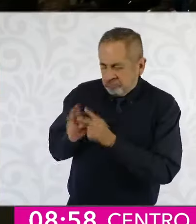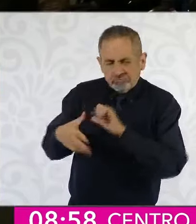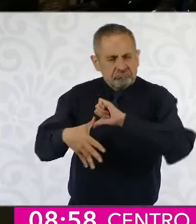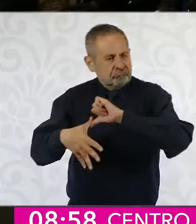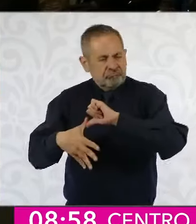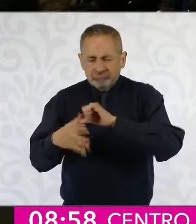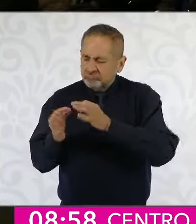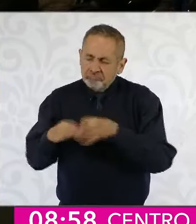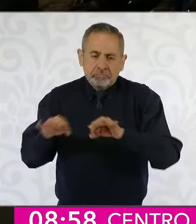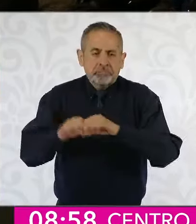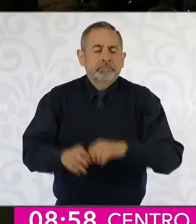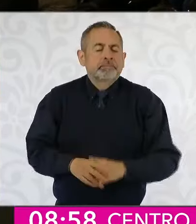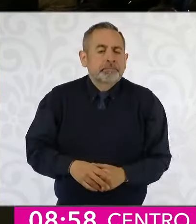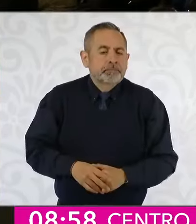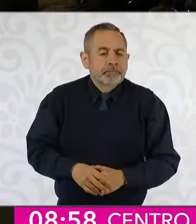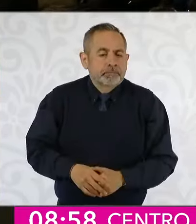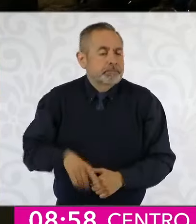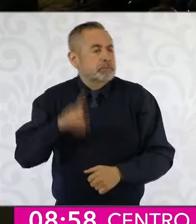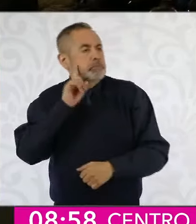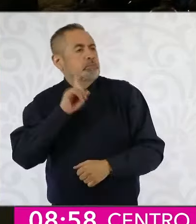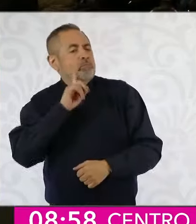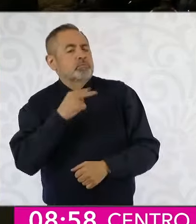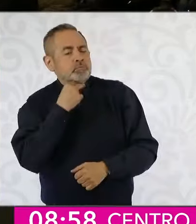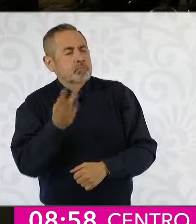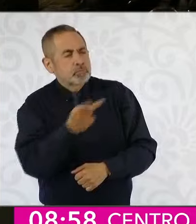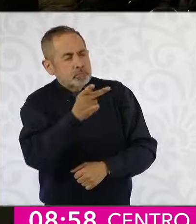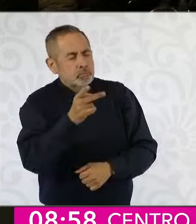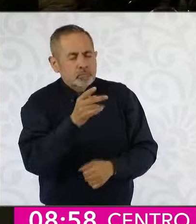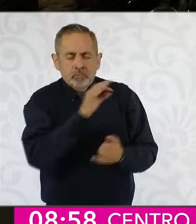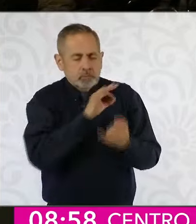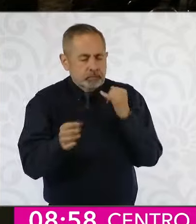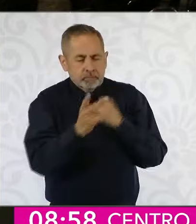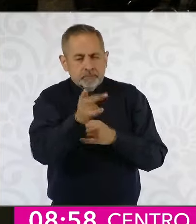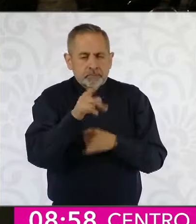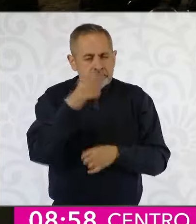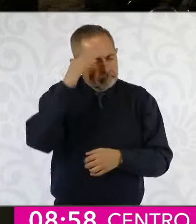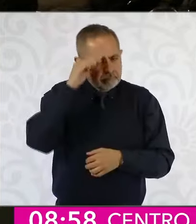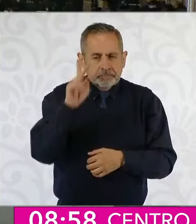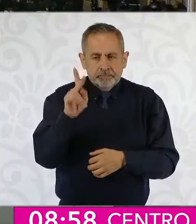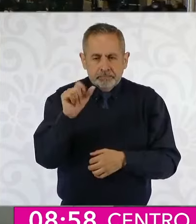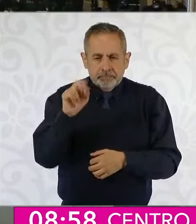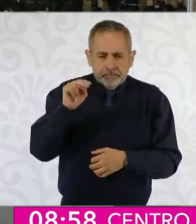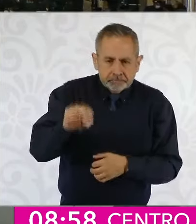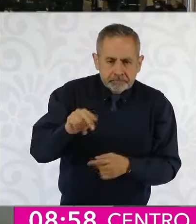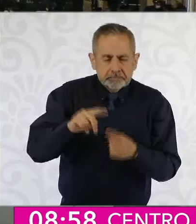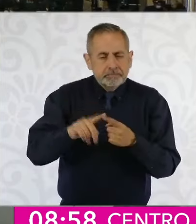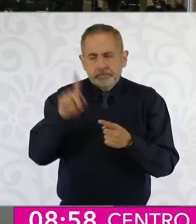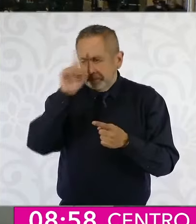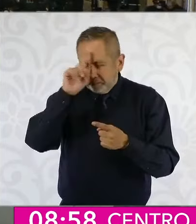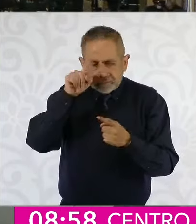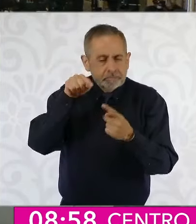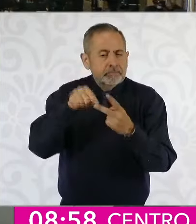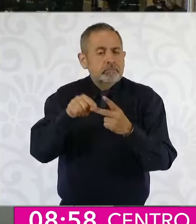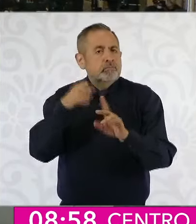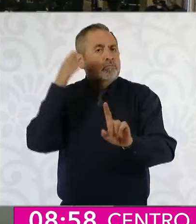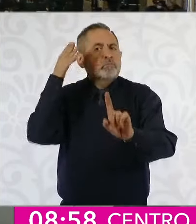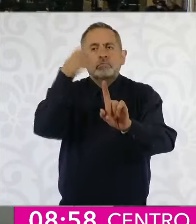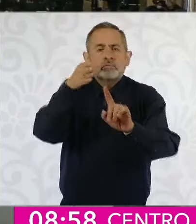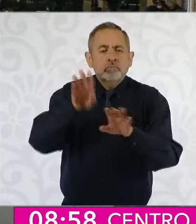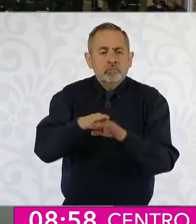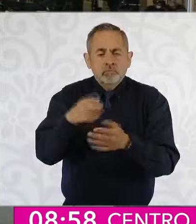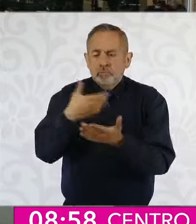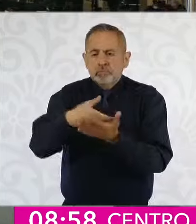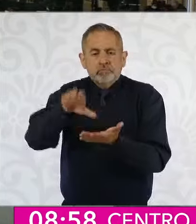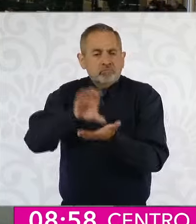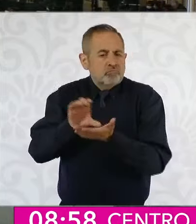Presidenta, una última pregunta sobre la presentación de este plan y este consejo. ¿Cuáles serían los objetivos en materia de